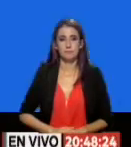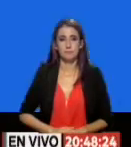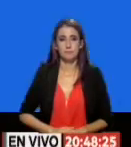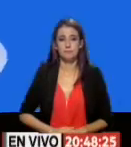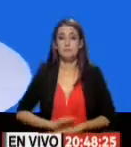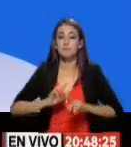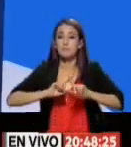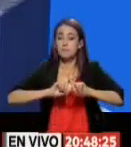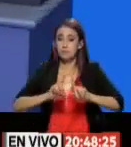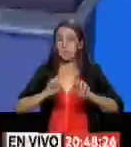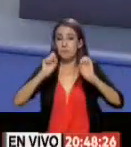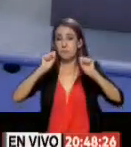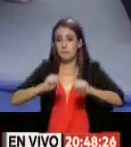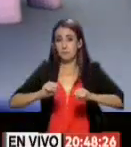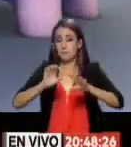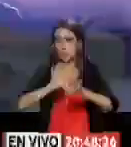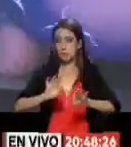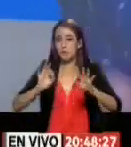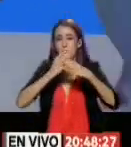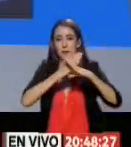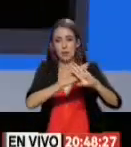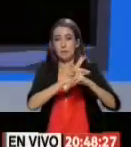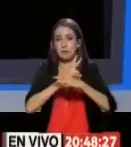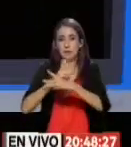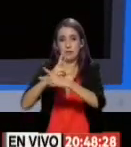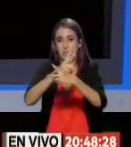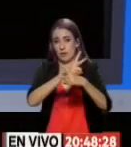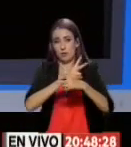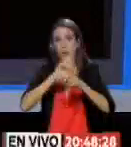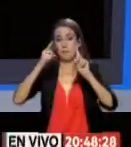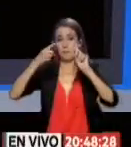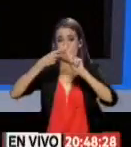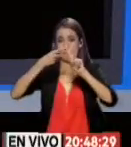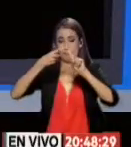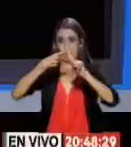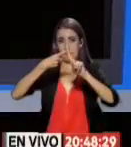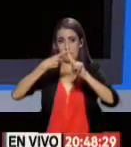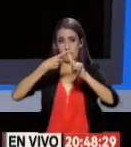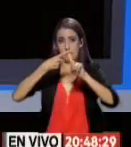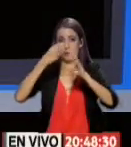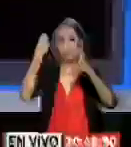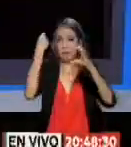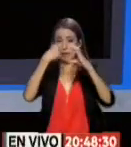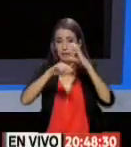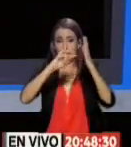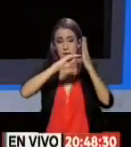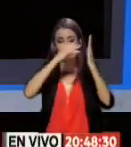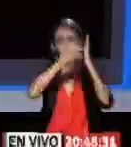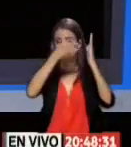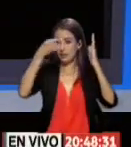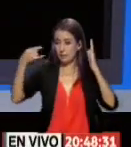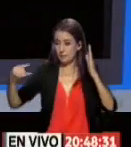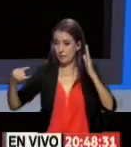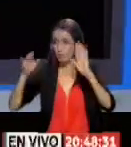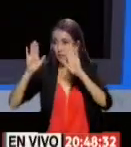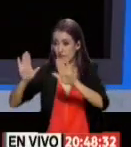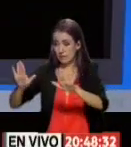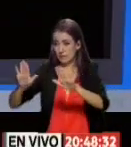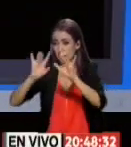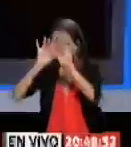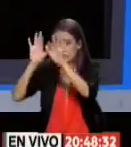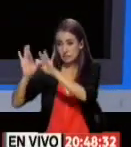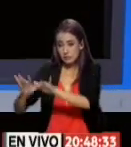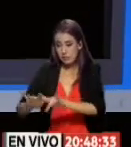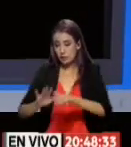Sin embargo, cabe tomar precauciones. Primero, descargar las aplicaciones de las tiendas móviles en el sitio oficial de la